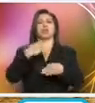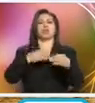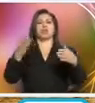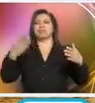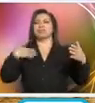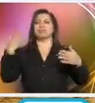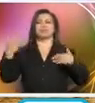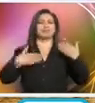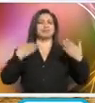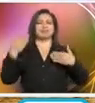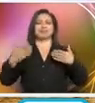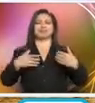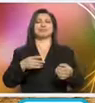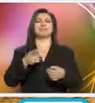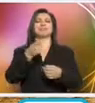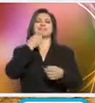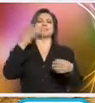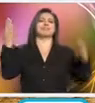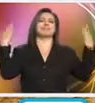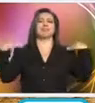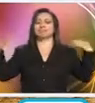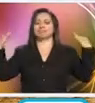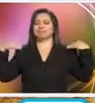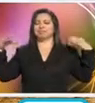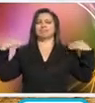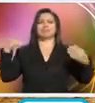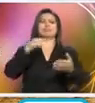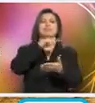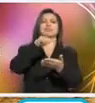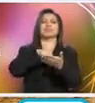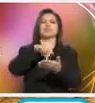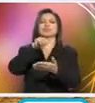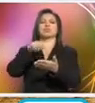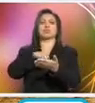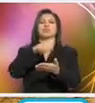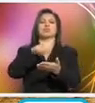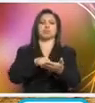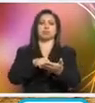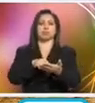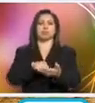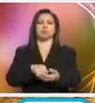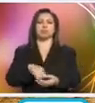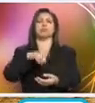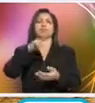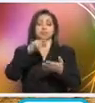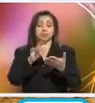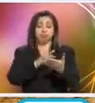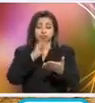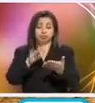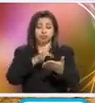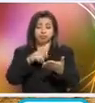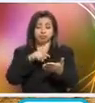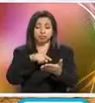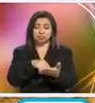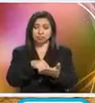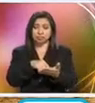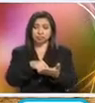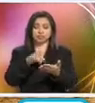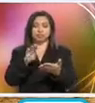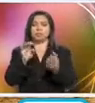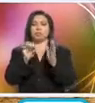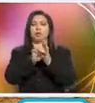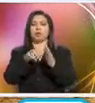pena porque utiliza también georreferencia, es decir, ubica en dónde estamos nosotros en la Ciudad de México para invitarnos